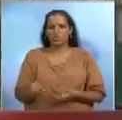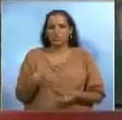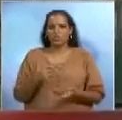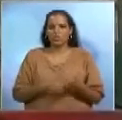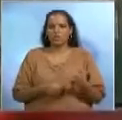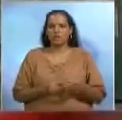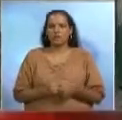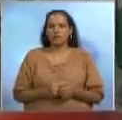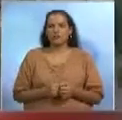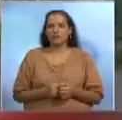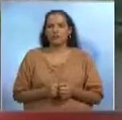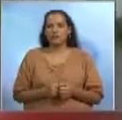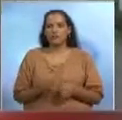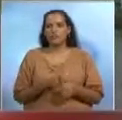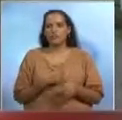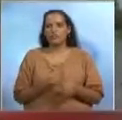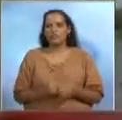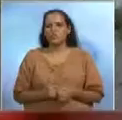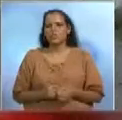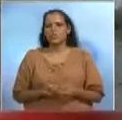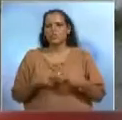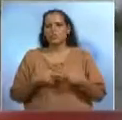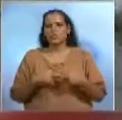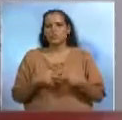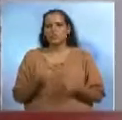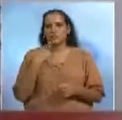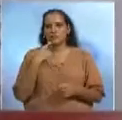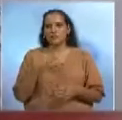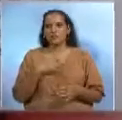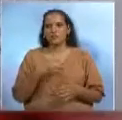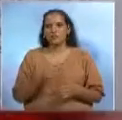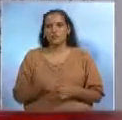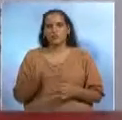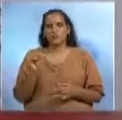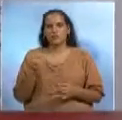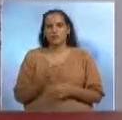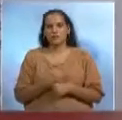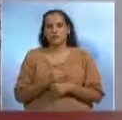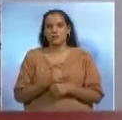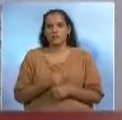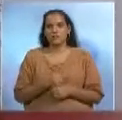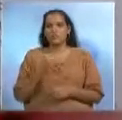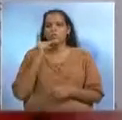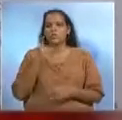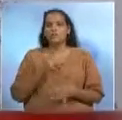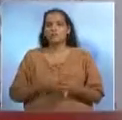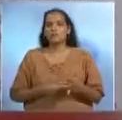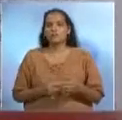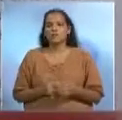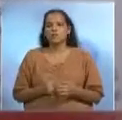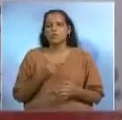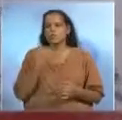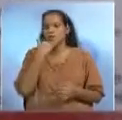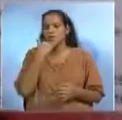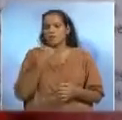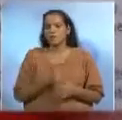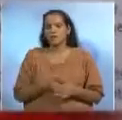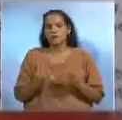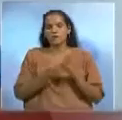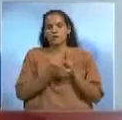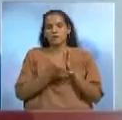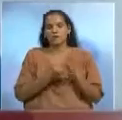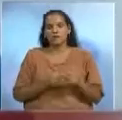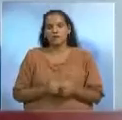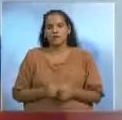ya en primera instancia se había llegado a un acuerdo. Pero el mismo no se cumplió, porque según ellos estaban violando una de las